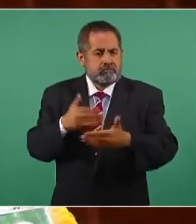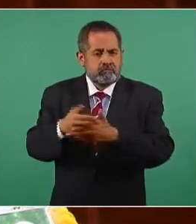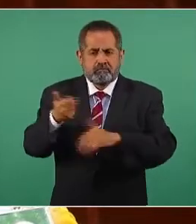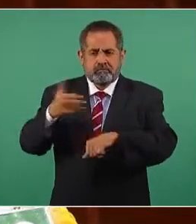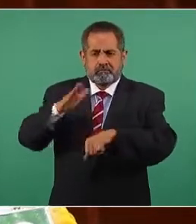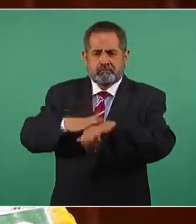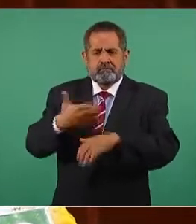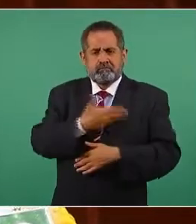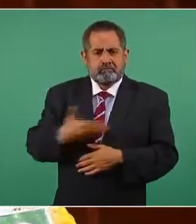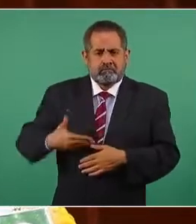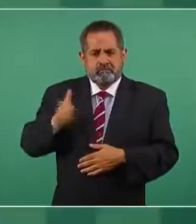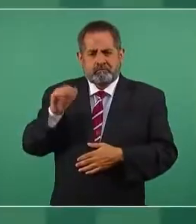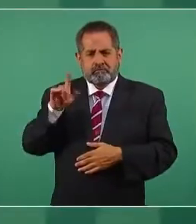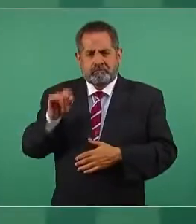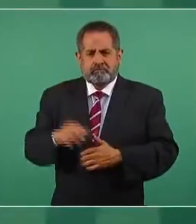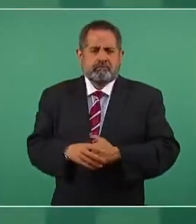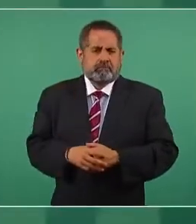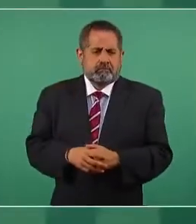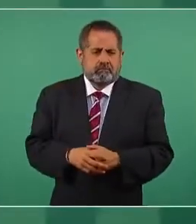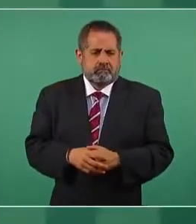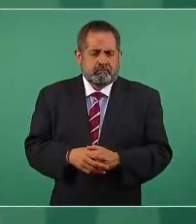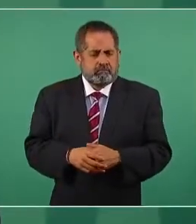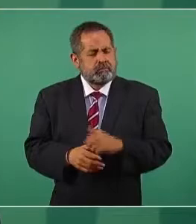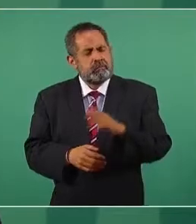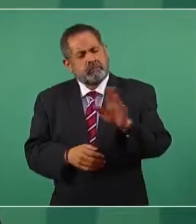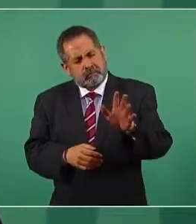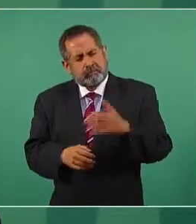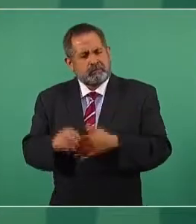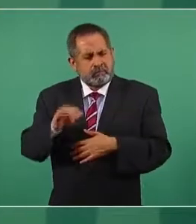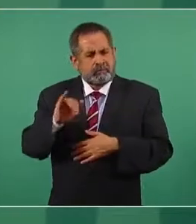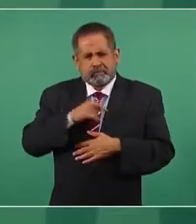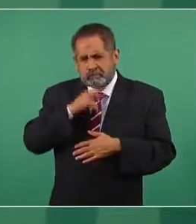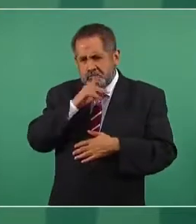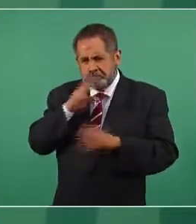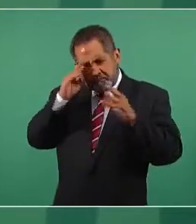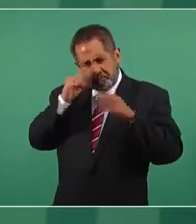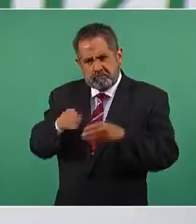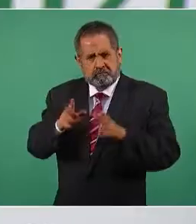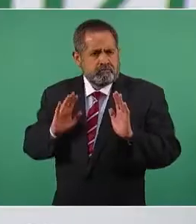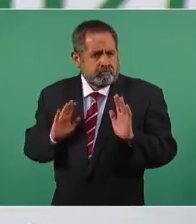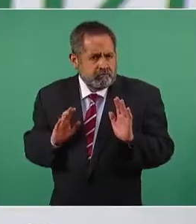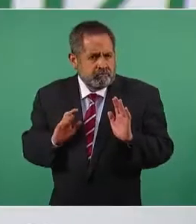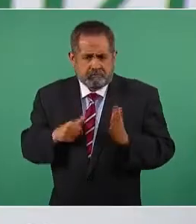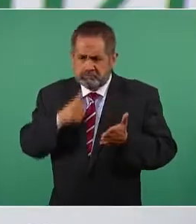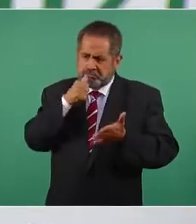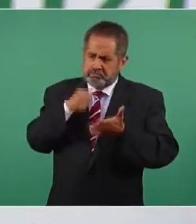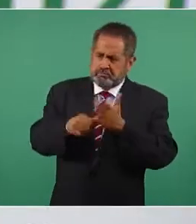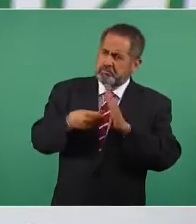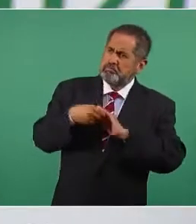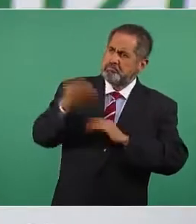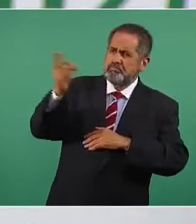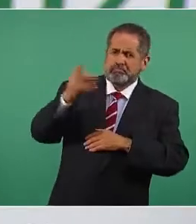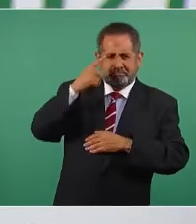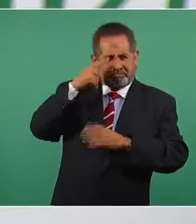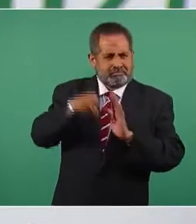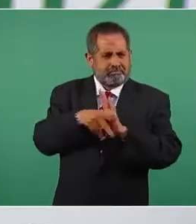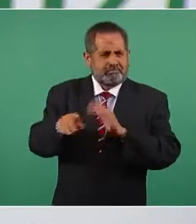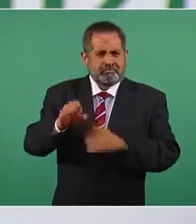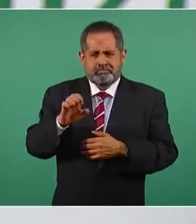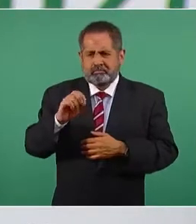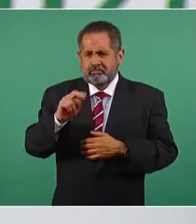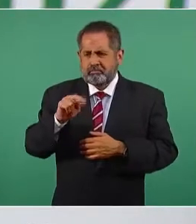administración del presidente López Obrador? No, sí nos preocupa y ocupa, pues ahí está la carta que le mandé a The Economist. Es increíble